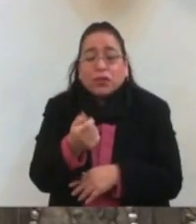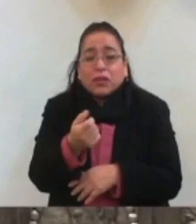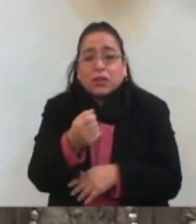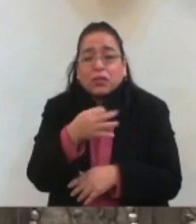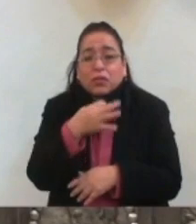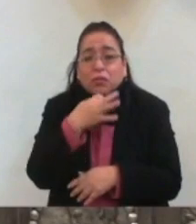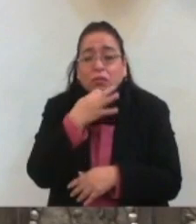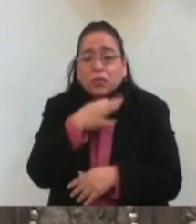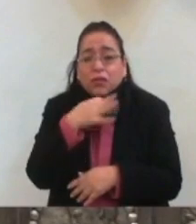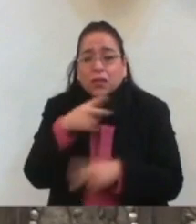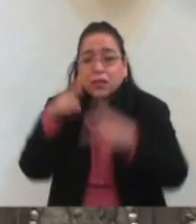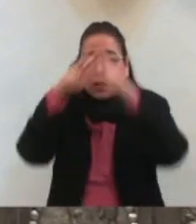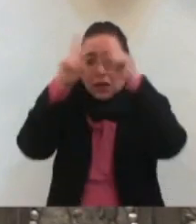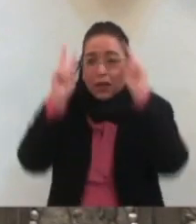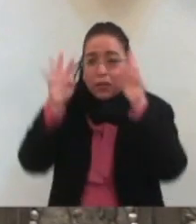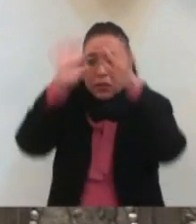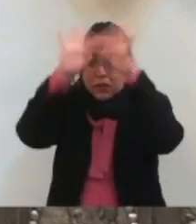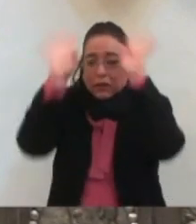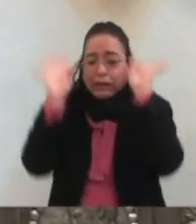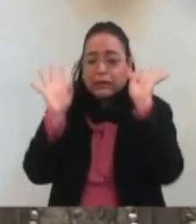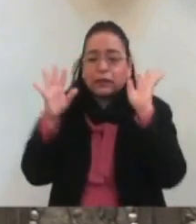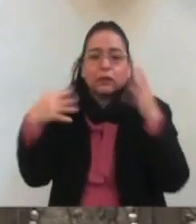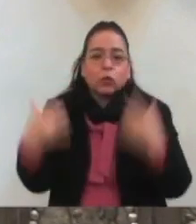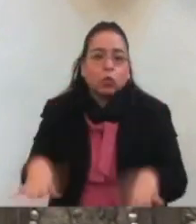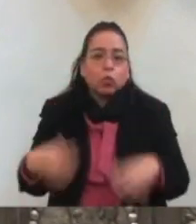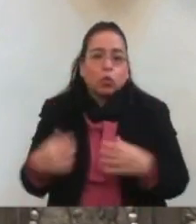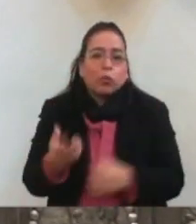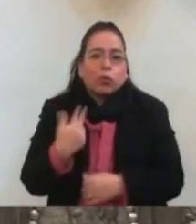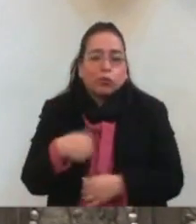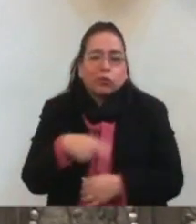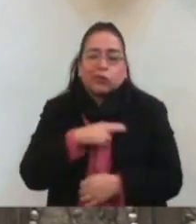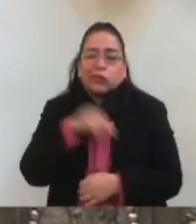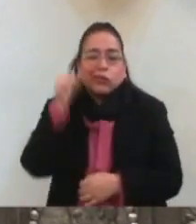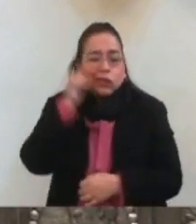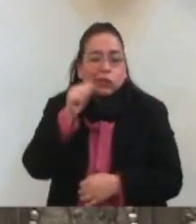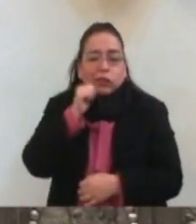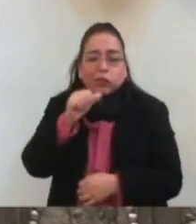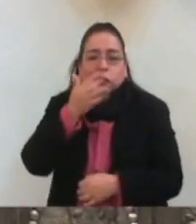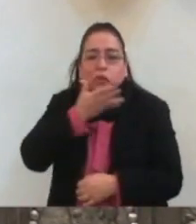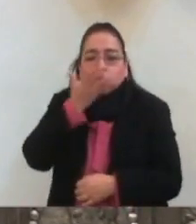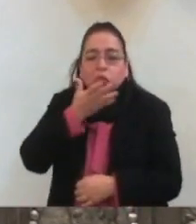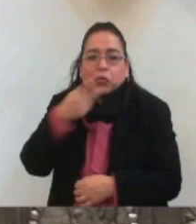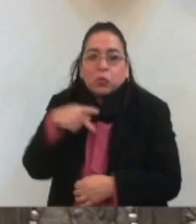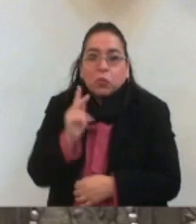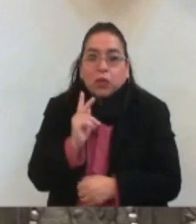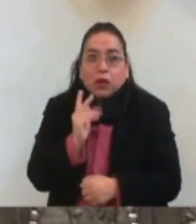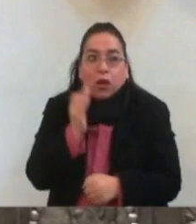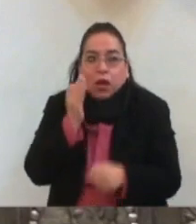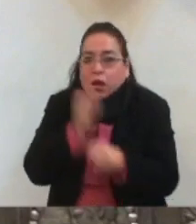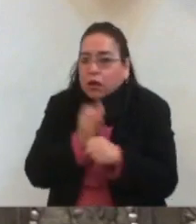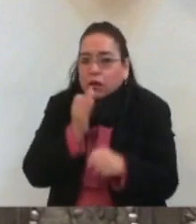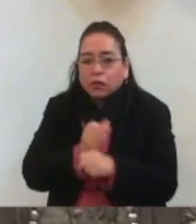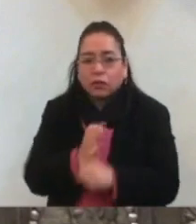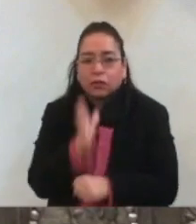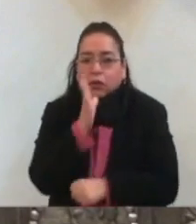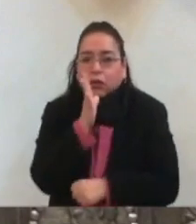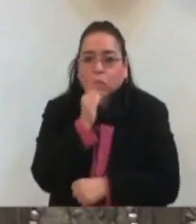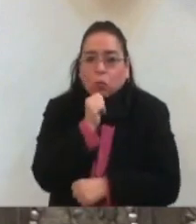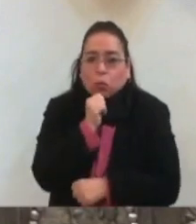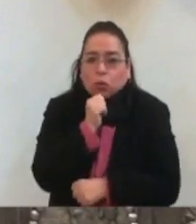fiestas que tocan nuestro corazón pero que en estas circunstancias de